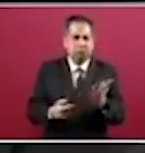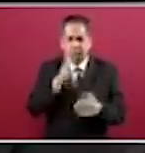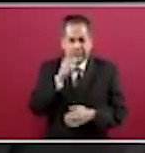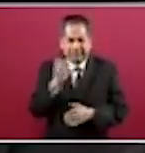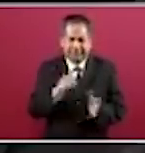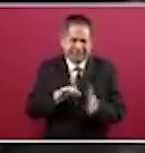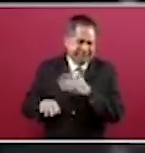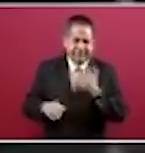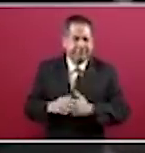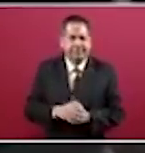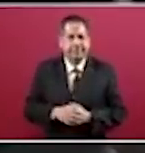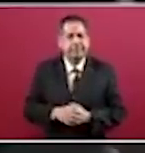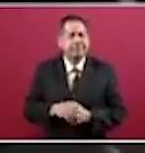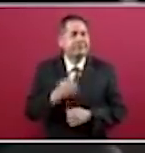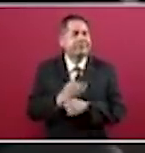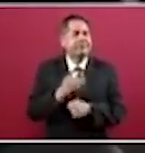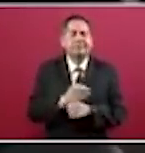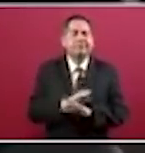permitir. Ya no hay